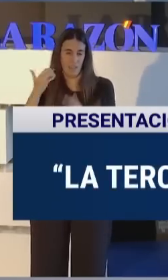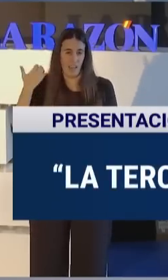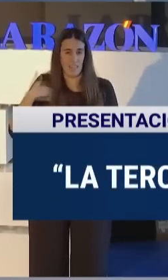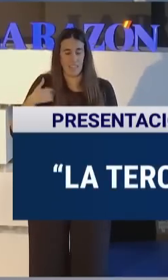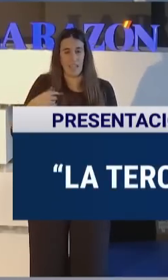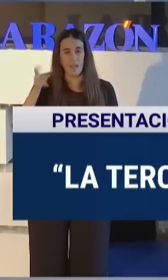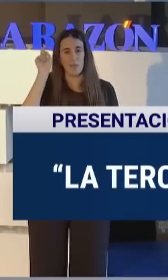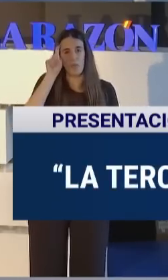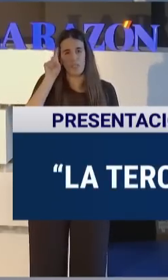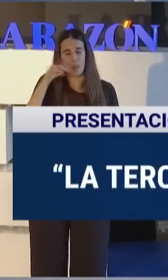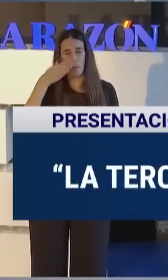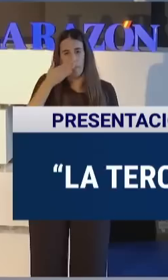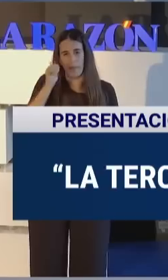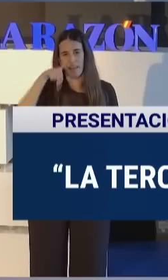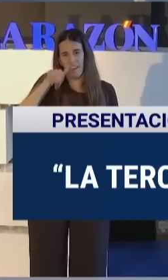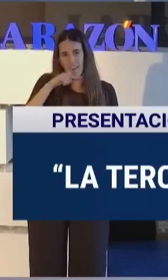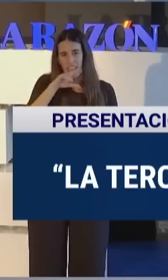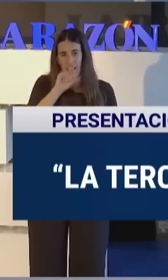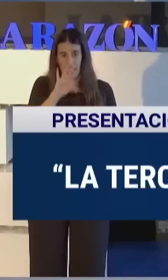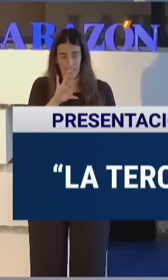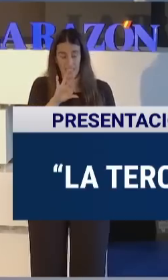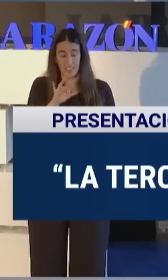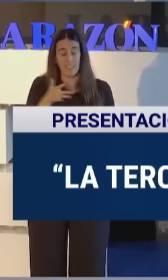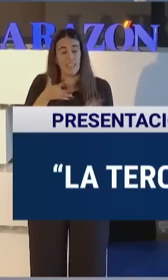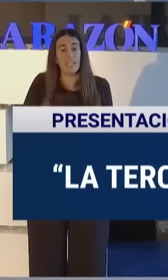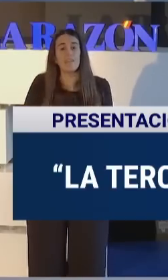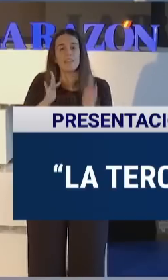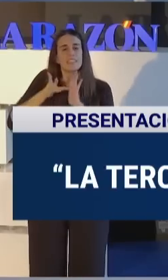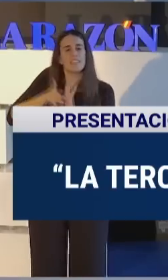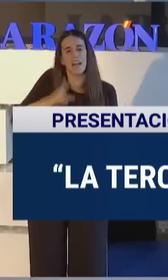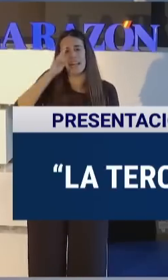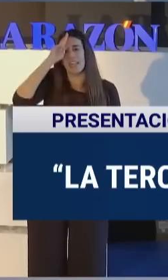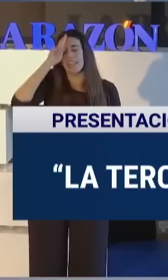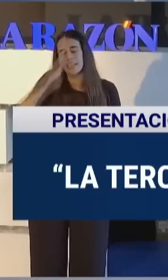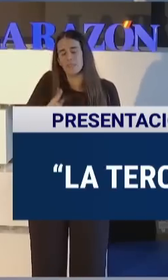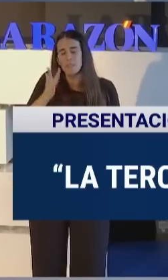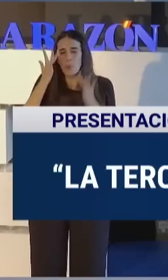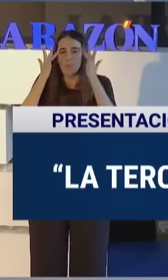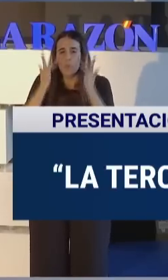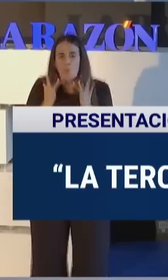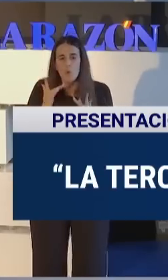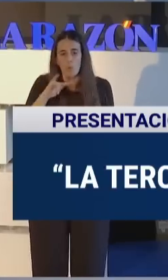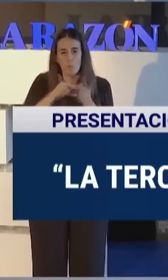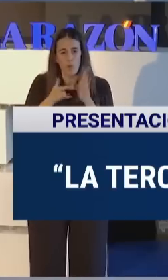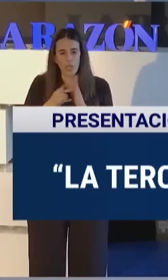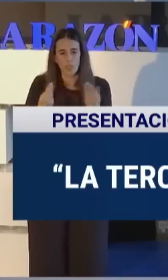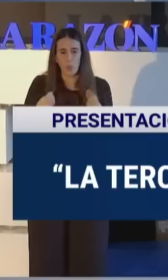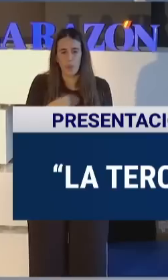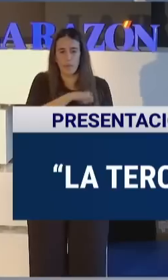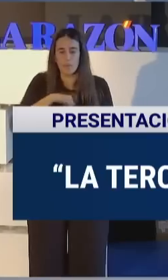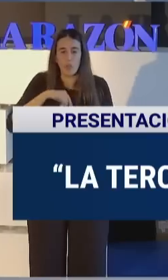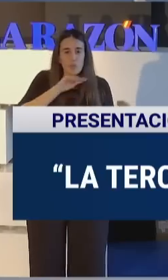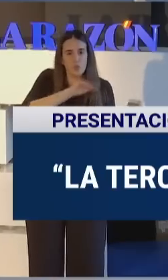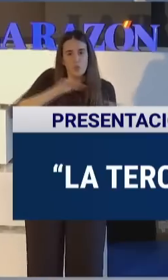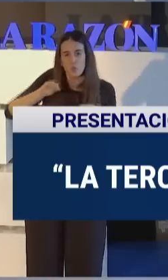el profesor Alberto Venegas Linchijo, que dice que el liberalismo es el respeto irrestricto del proyecto de vida del prójimo basado